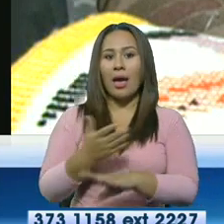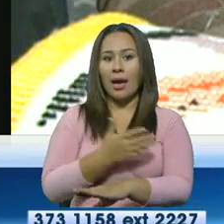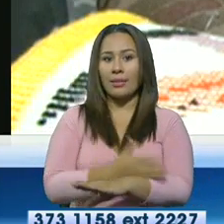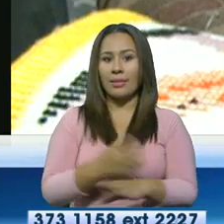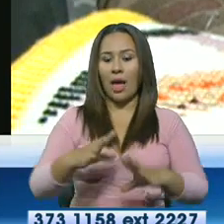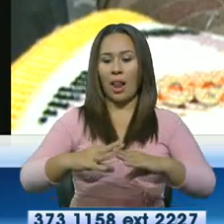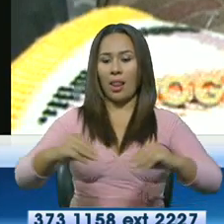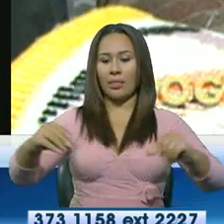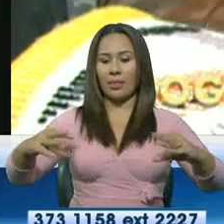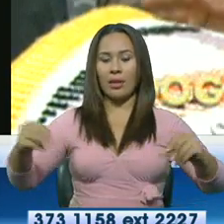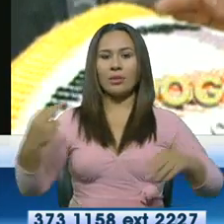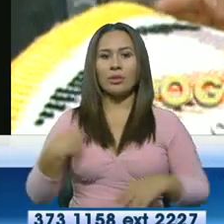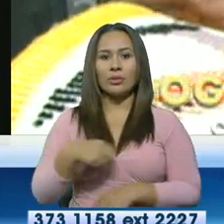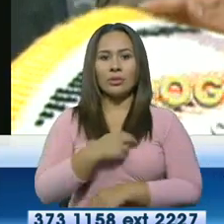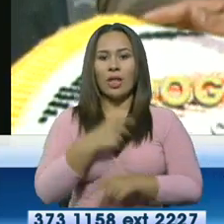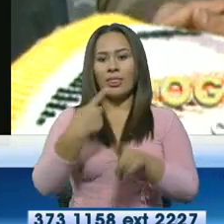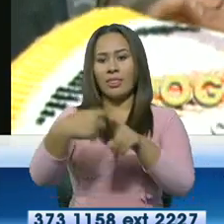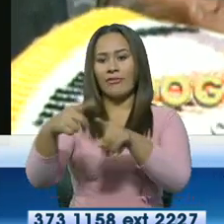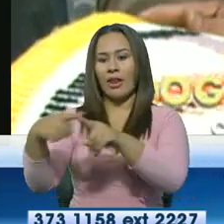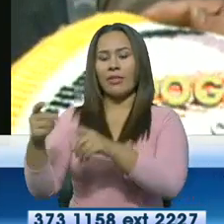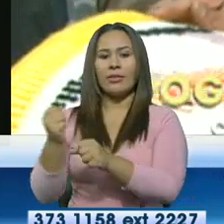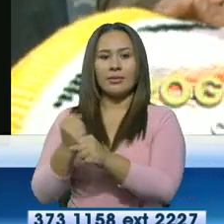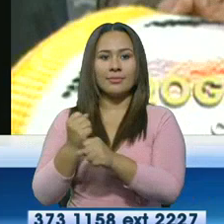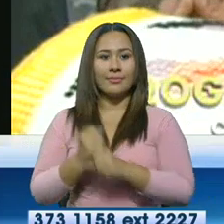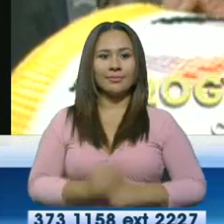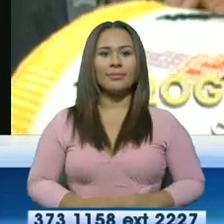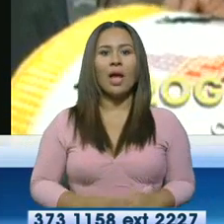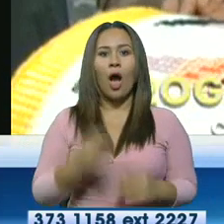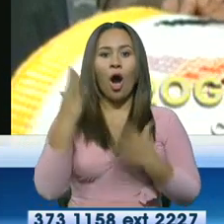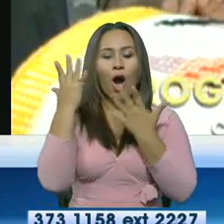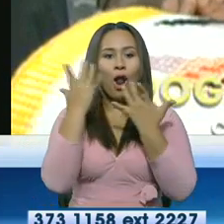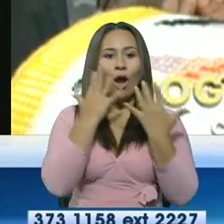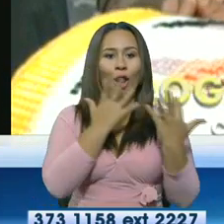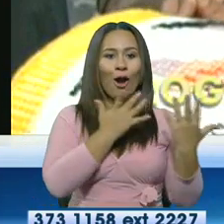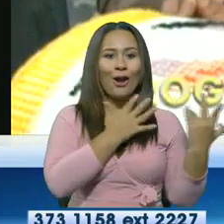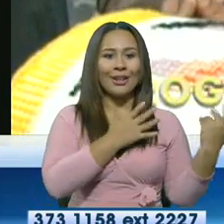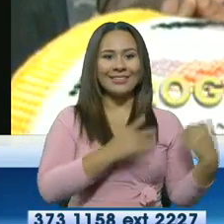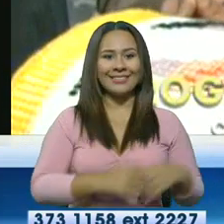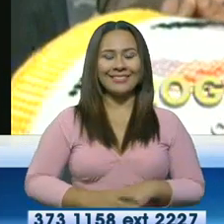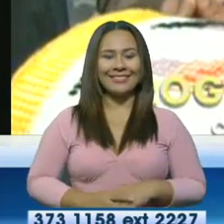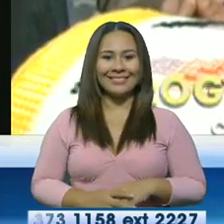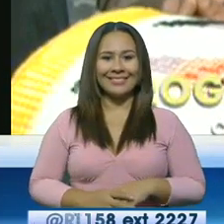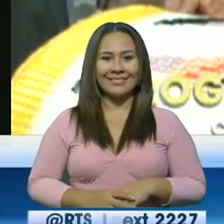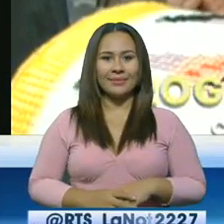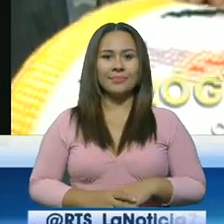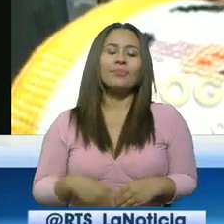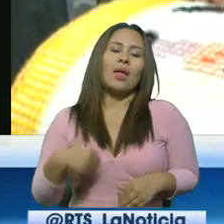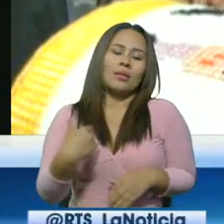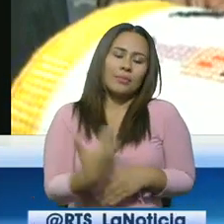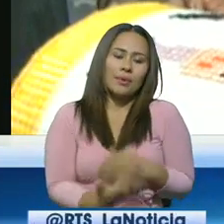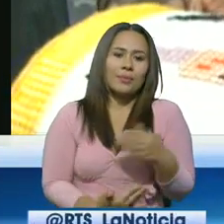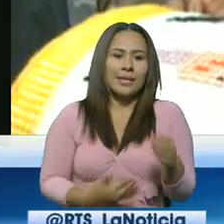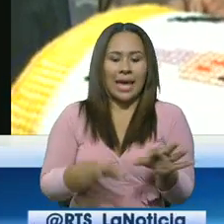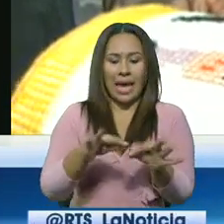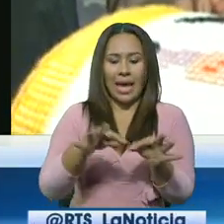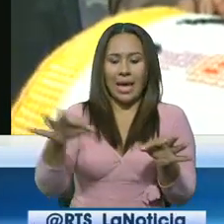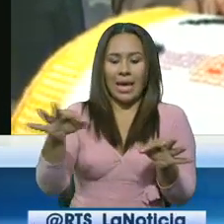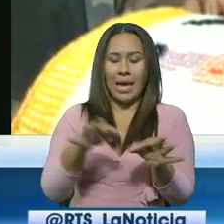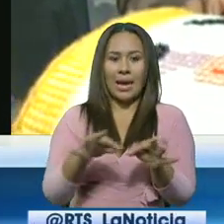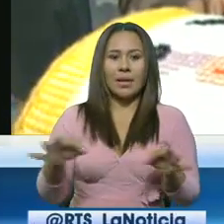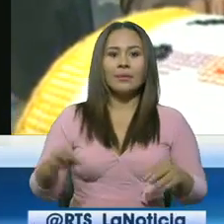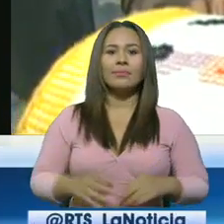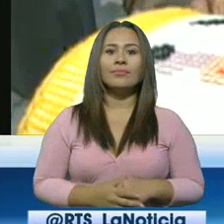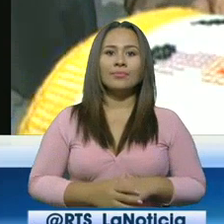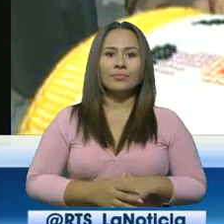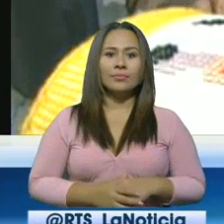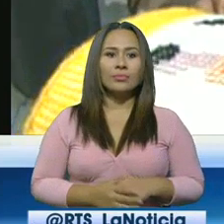procesábamos en tailas para darse el colorido. Luego el hilo es en algodón, la